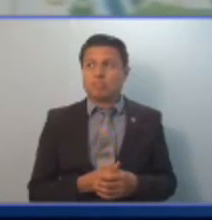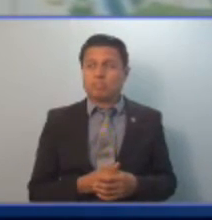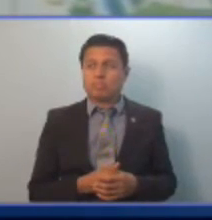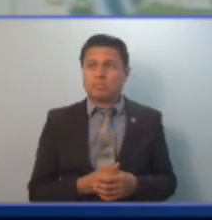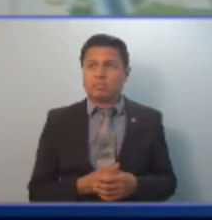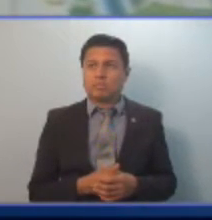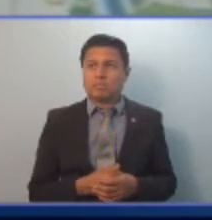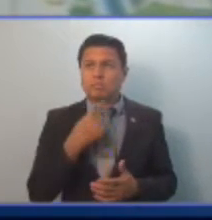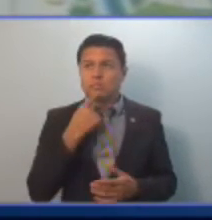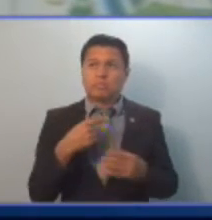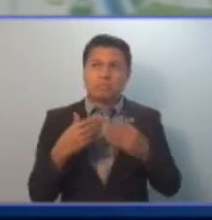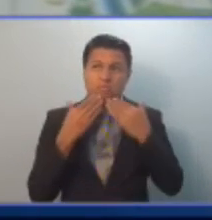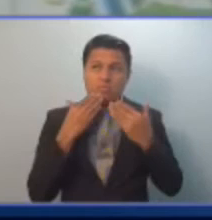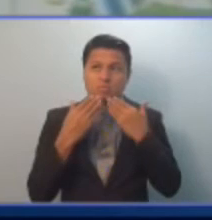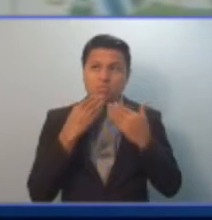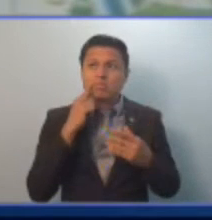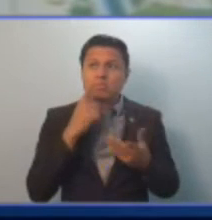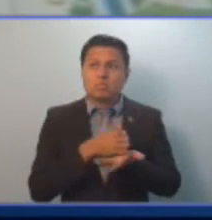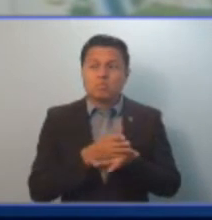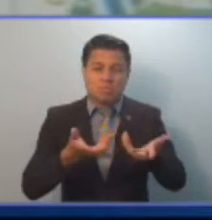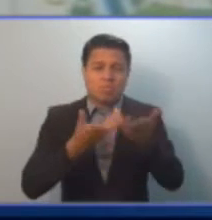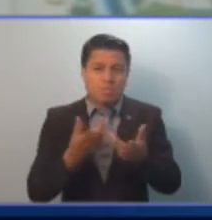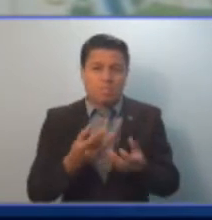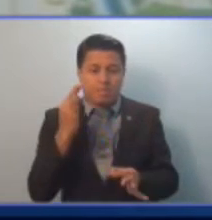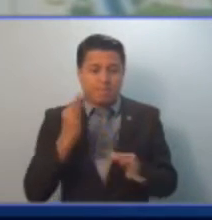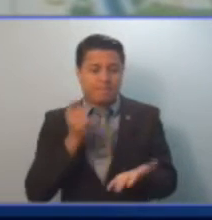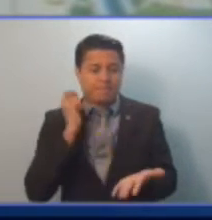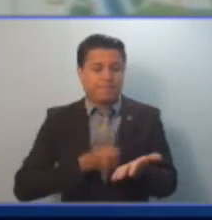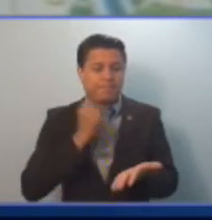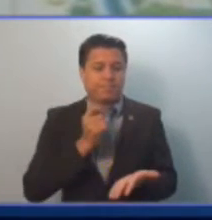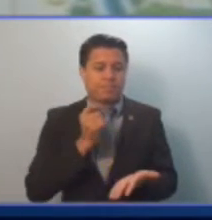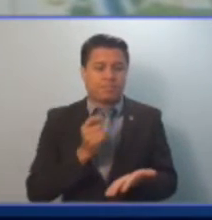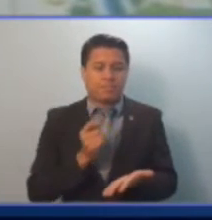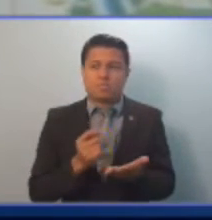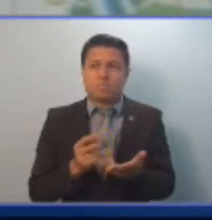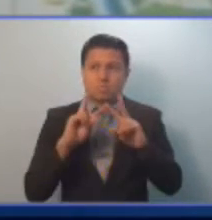y me está hablando de que va a investigar jueces,